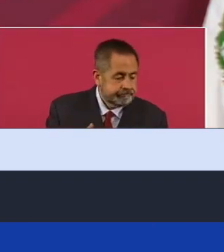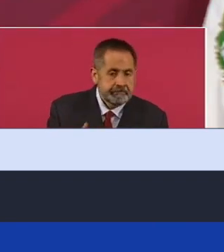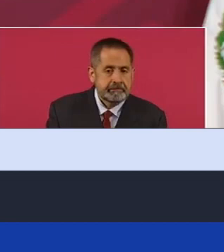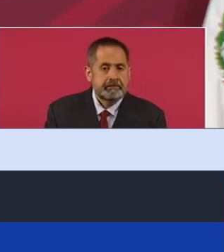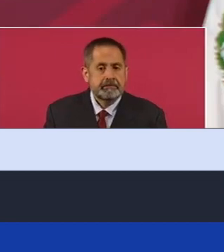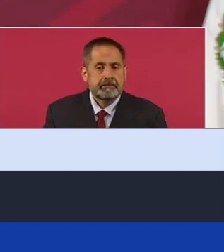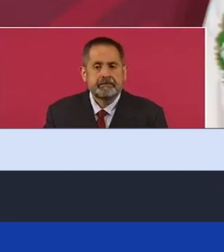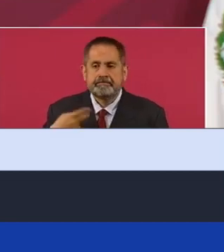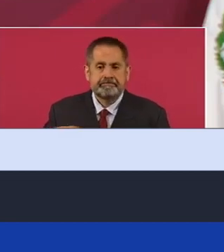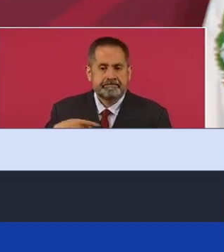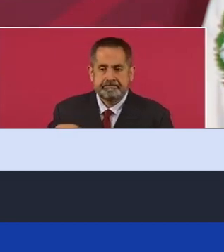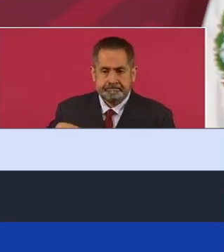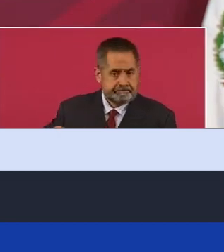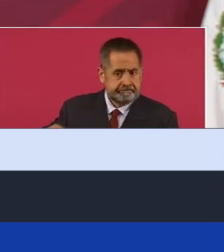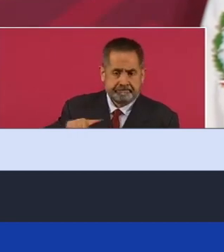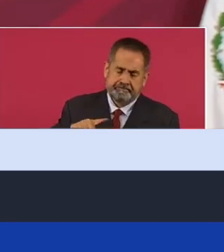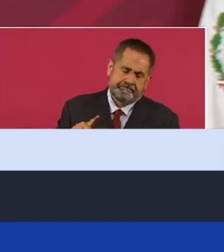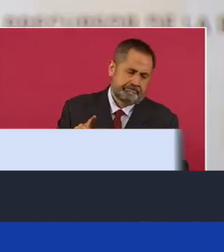son